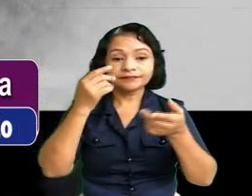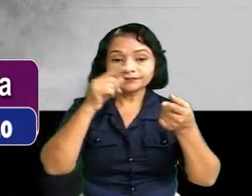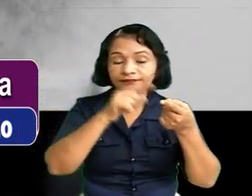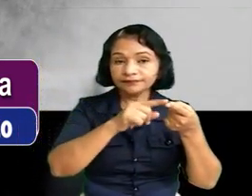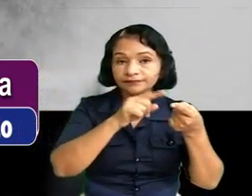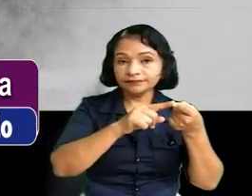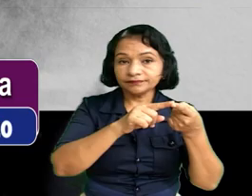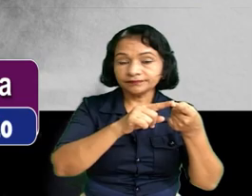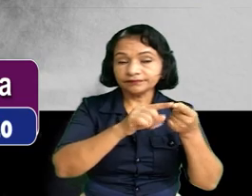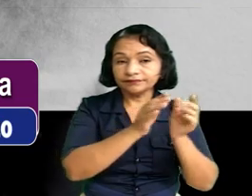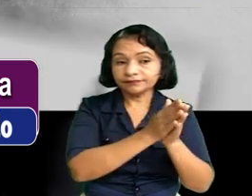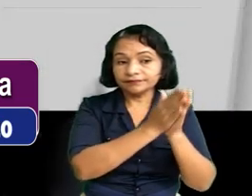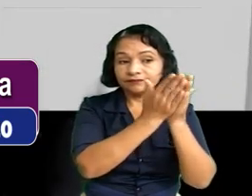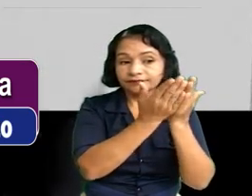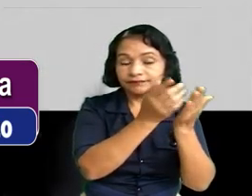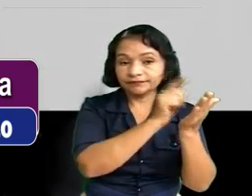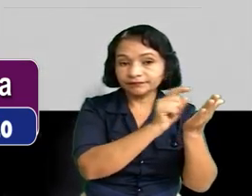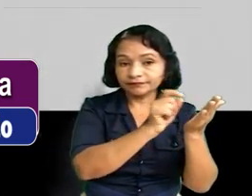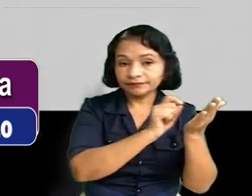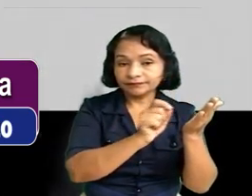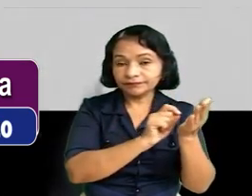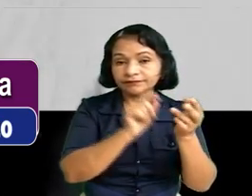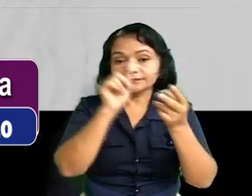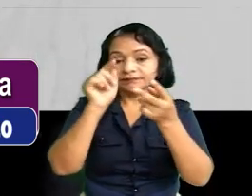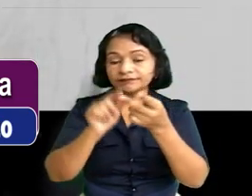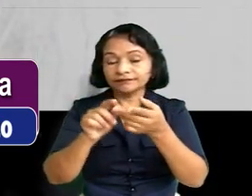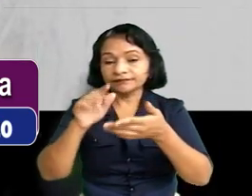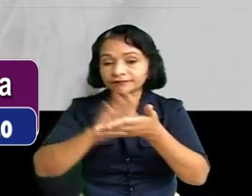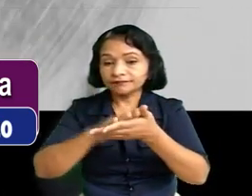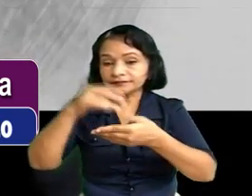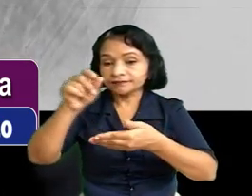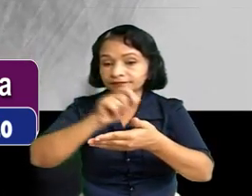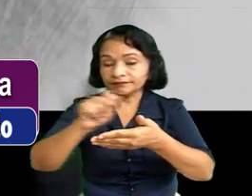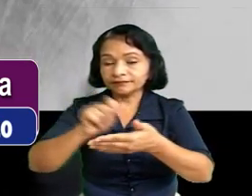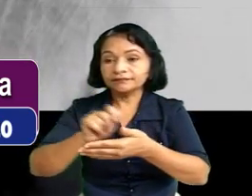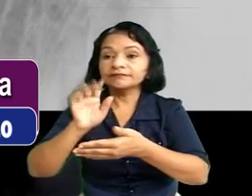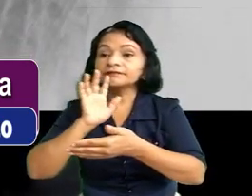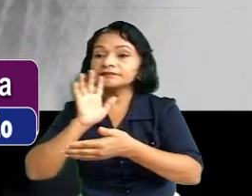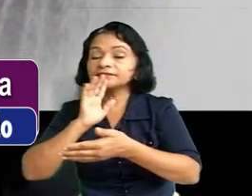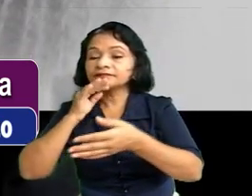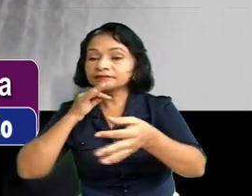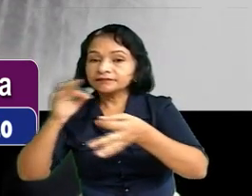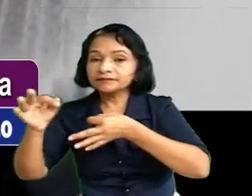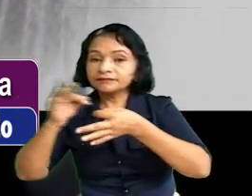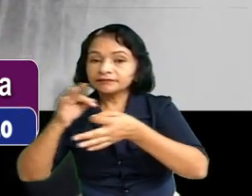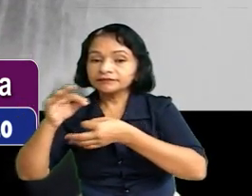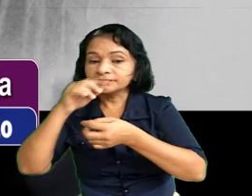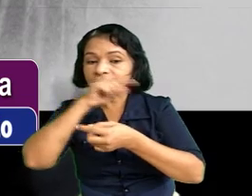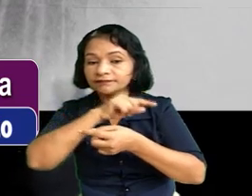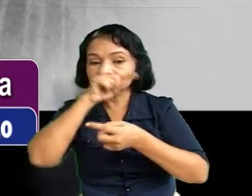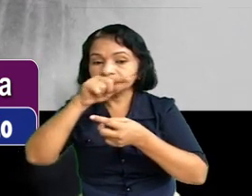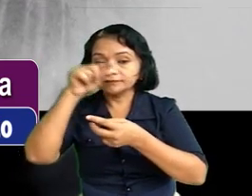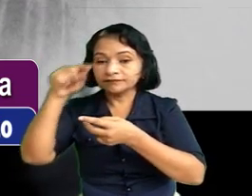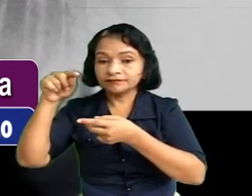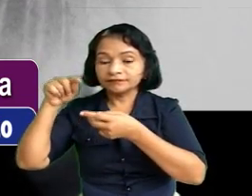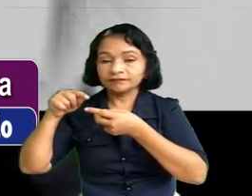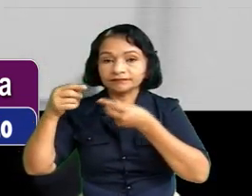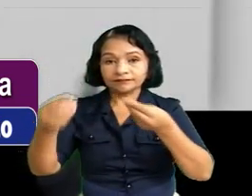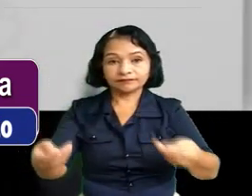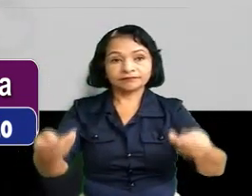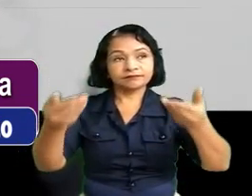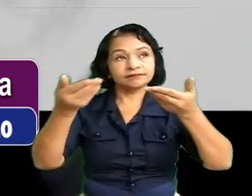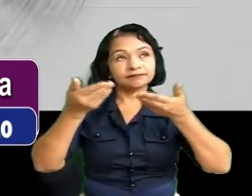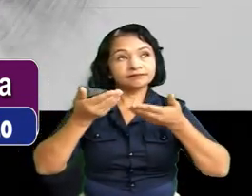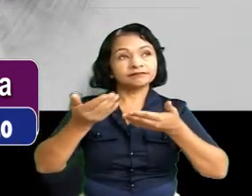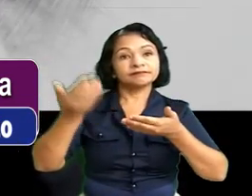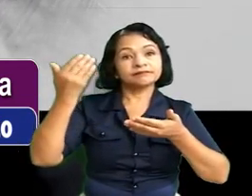fuentes bibliográficas, las fuentes de manuscritos, las fuentes orales. Y todo eso es un proceso histórico.